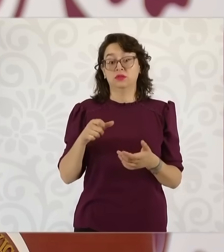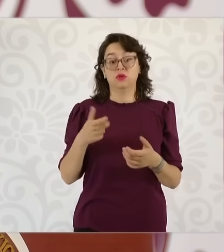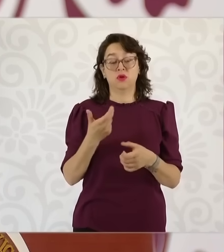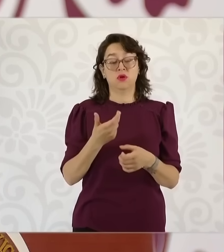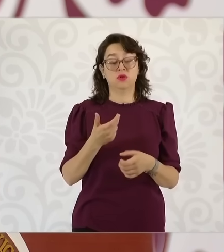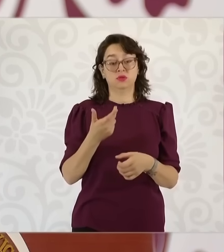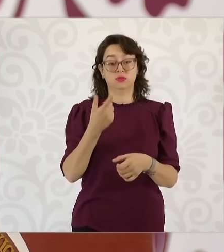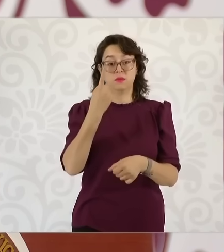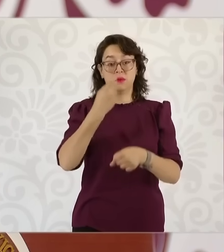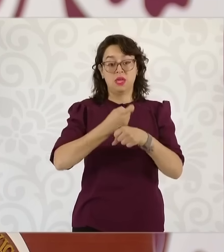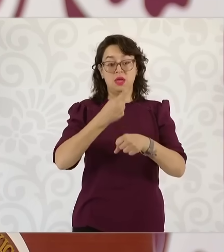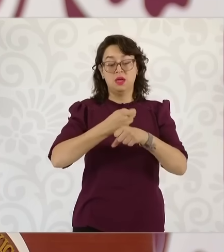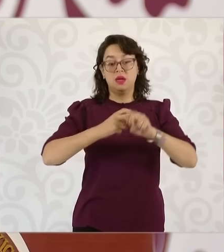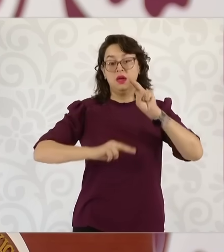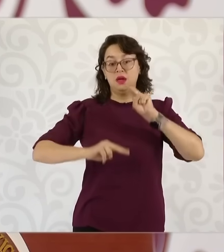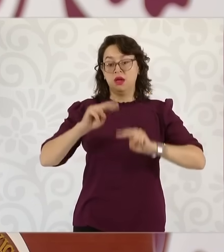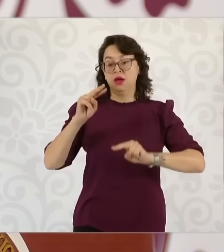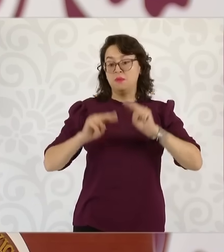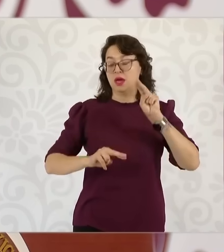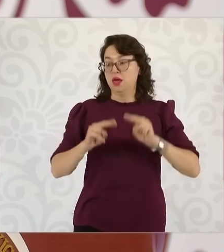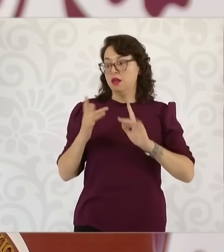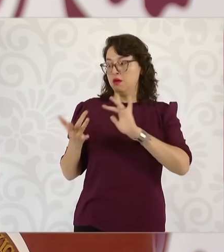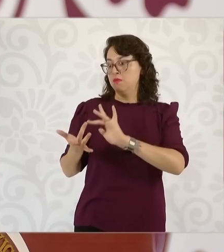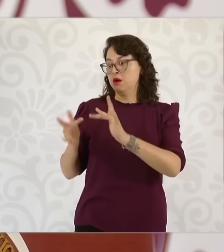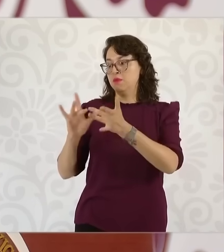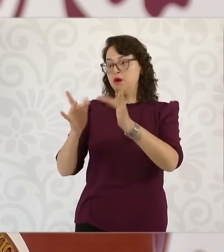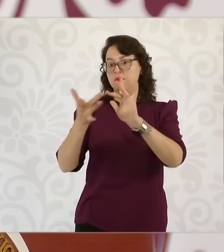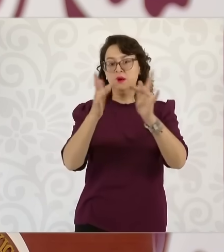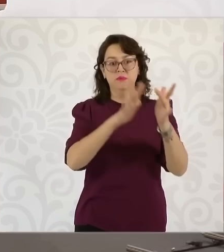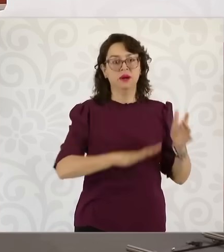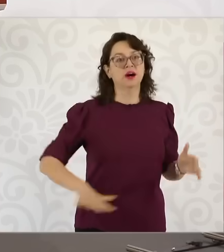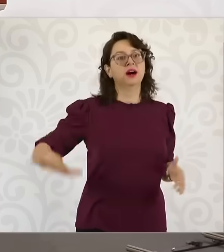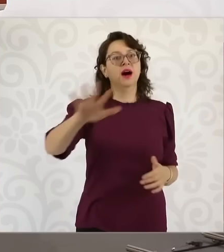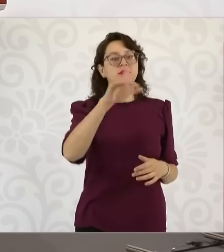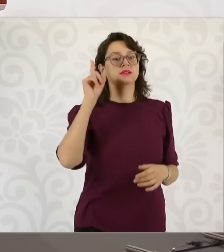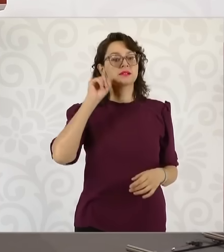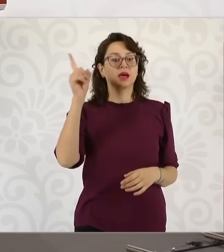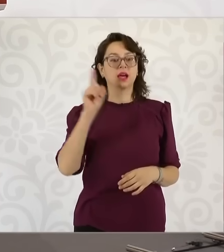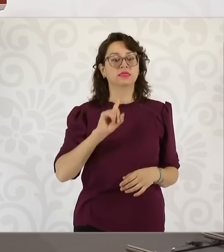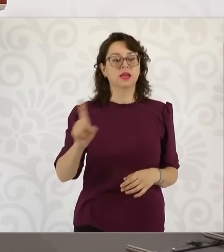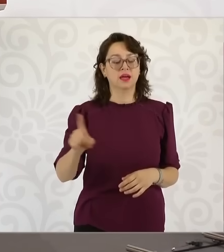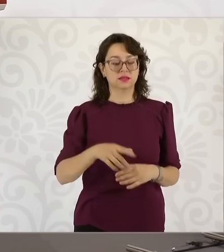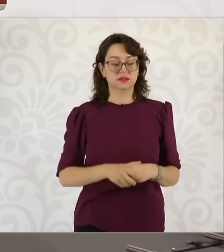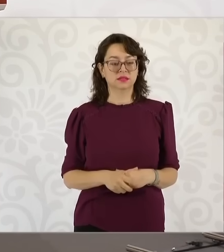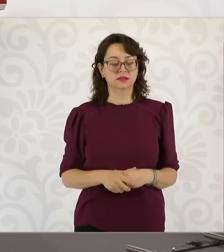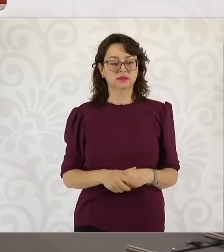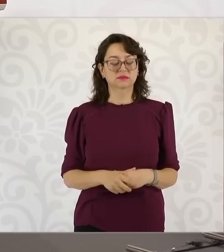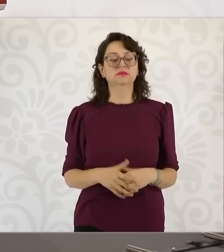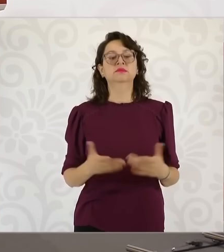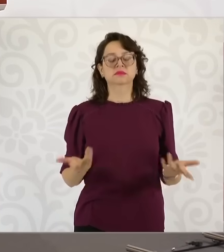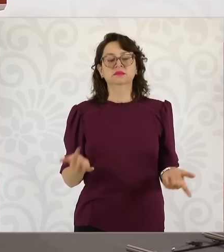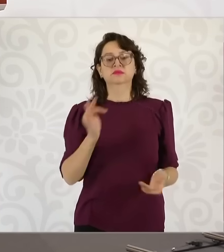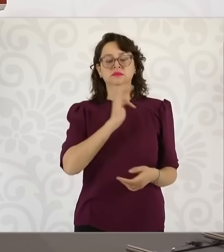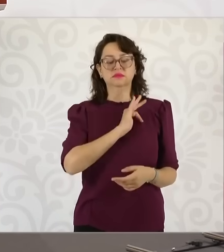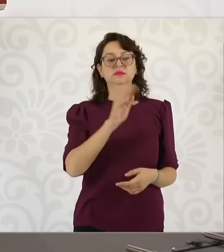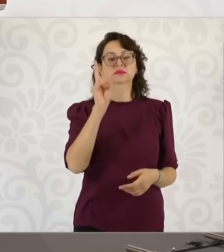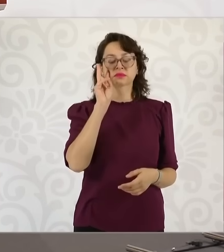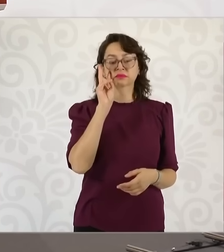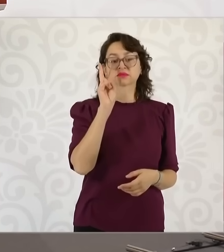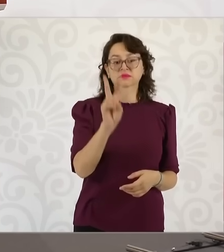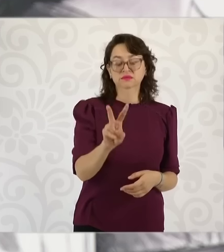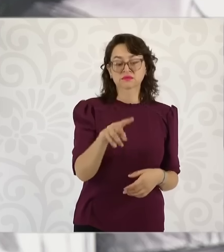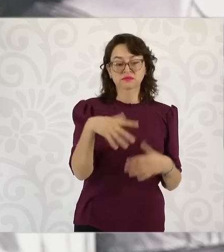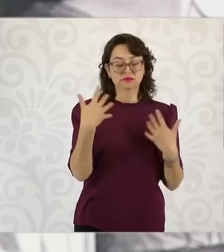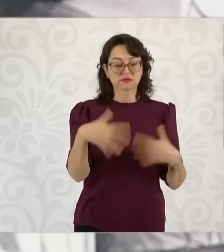17 hospitales en el estado de Zacatecas. Como podrán ver, Este lanzamiento